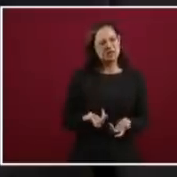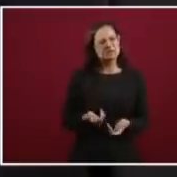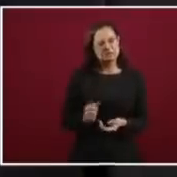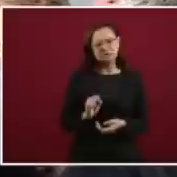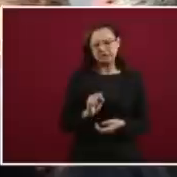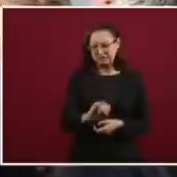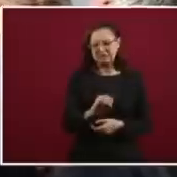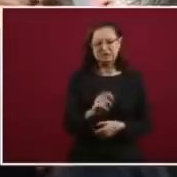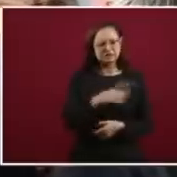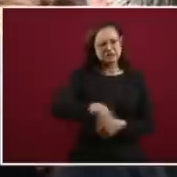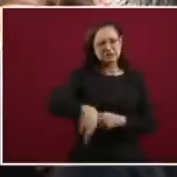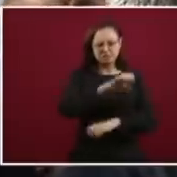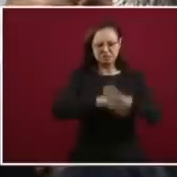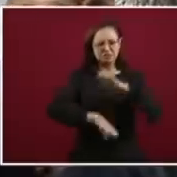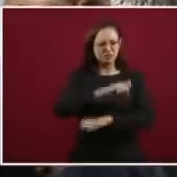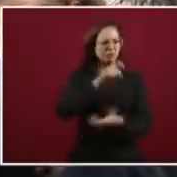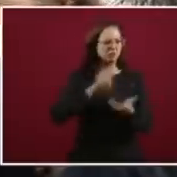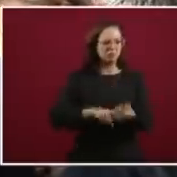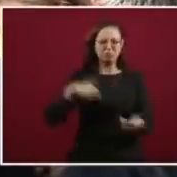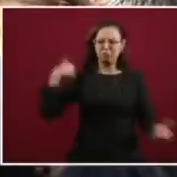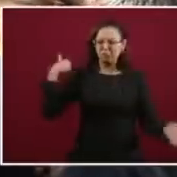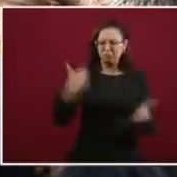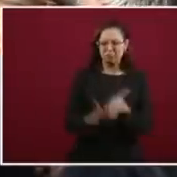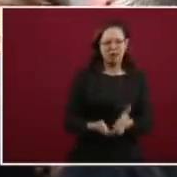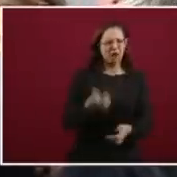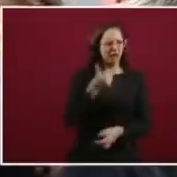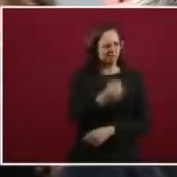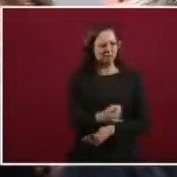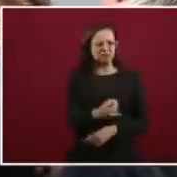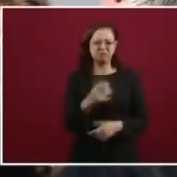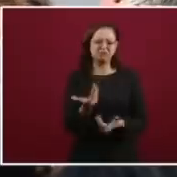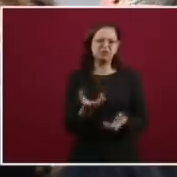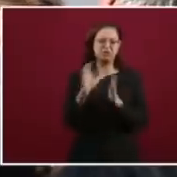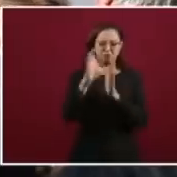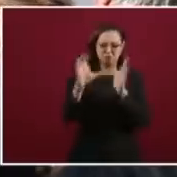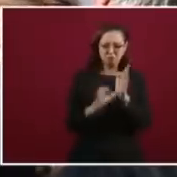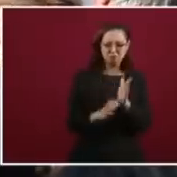hay códigos en empresas mexicanas